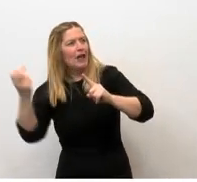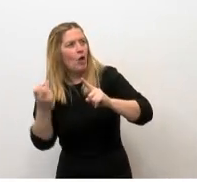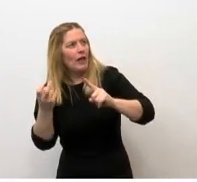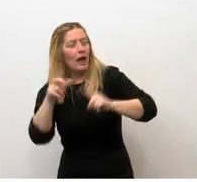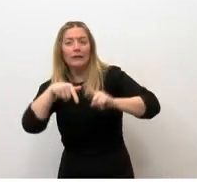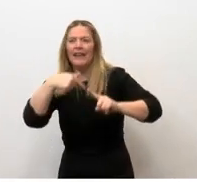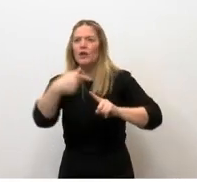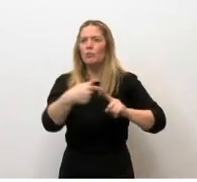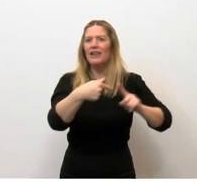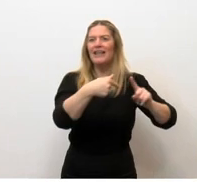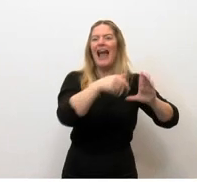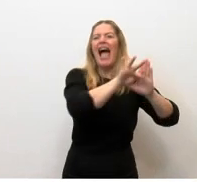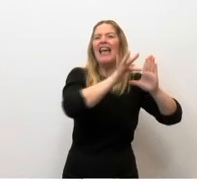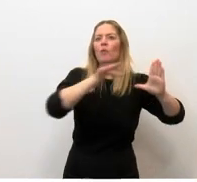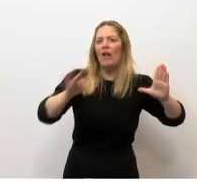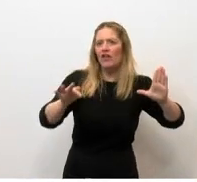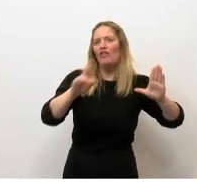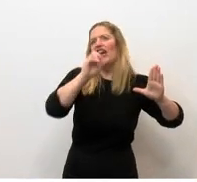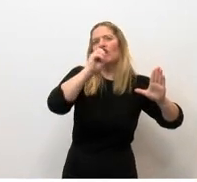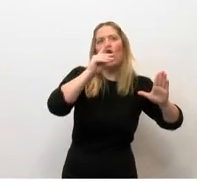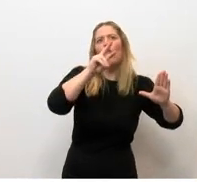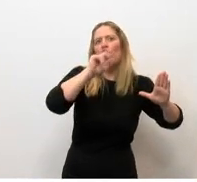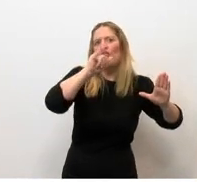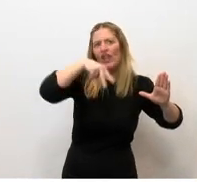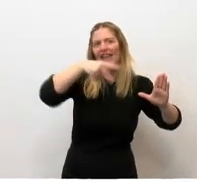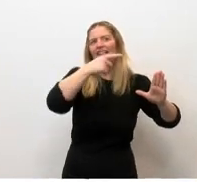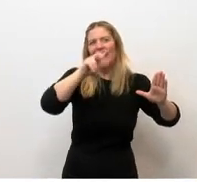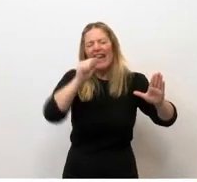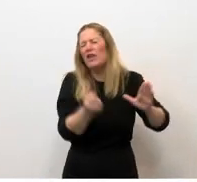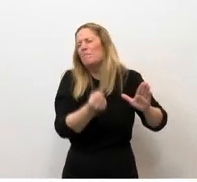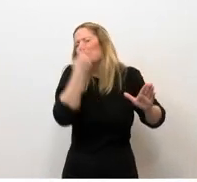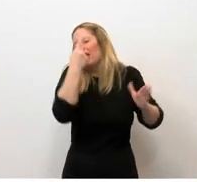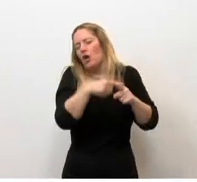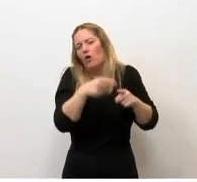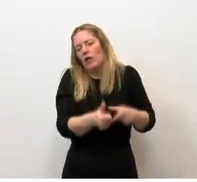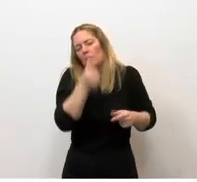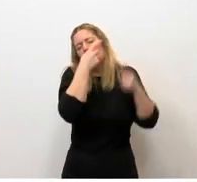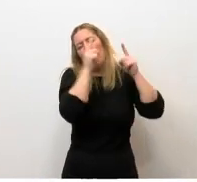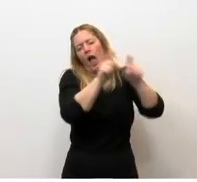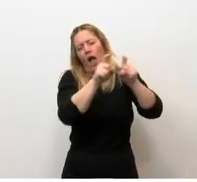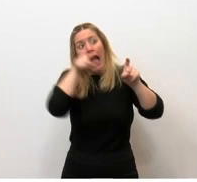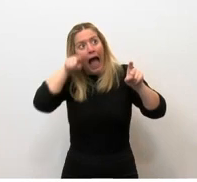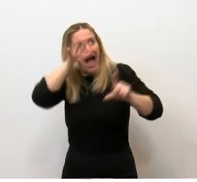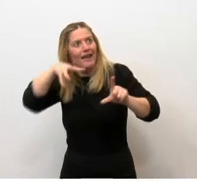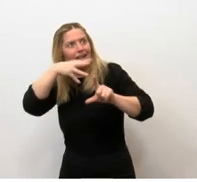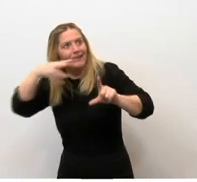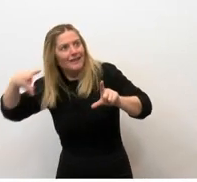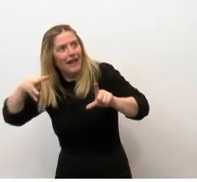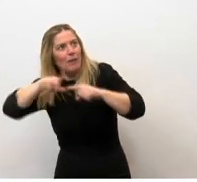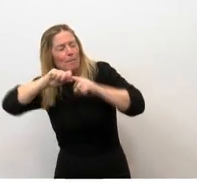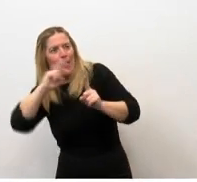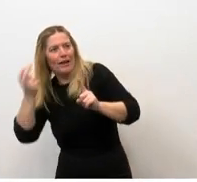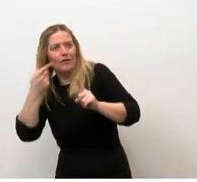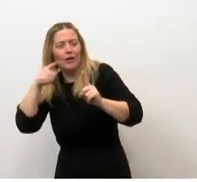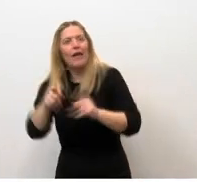la ecuación de Schrödinger y mil cosas más, ahí sí que nos paramos y intentamos visibilizar a las mujeres